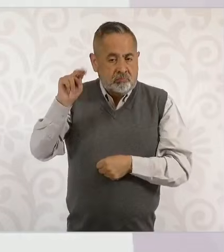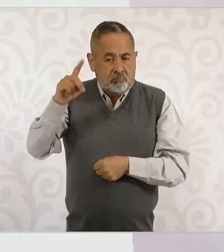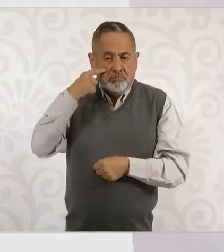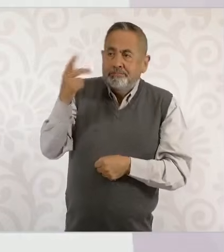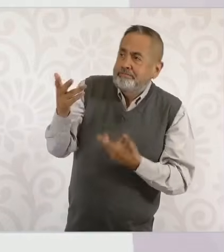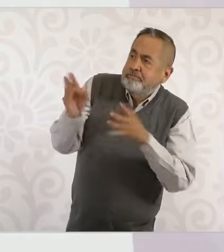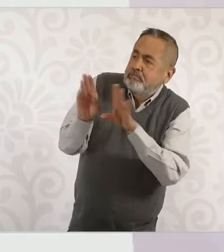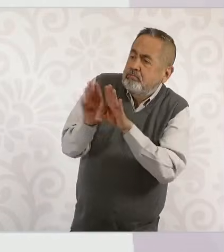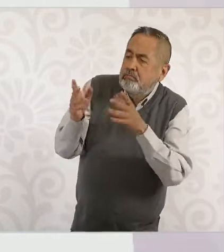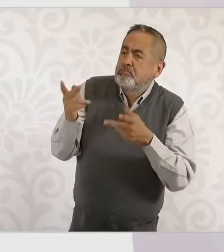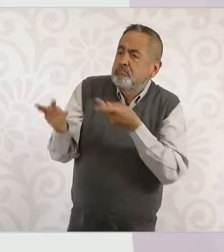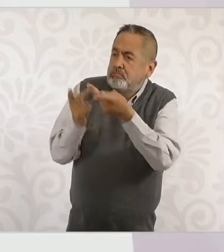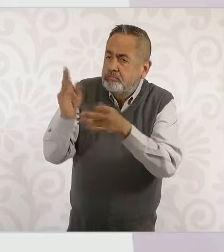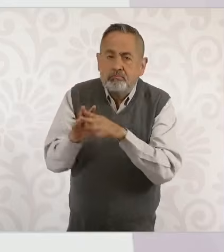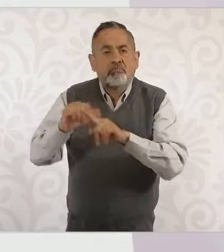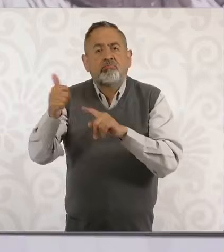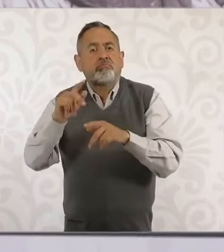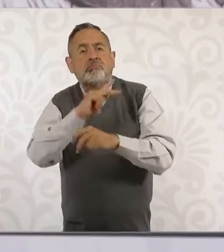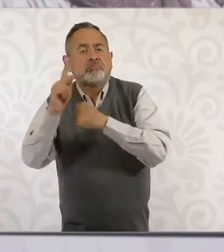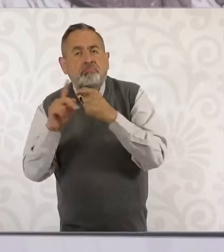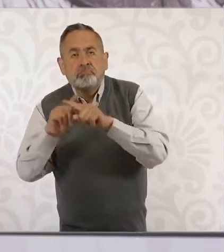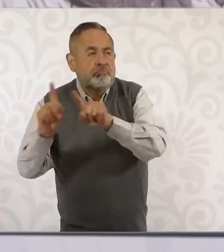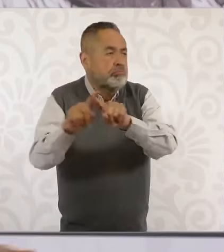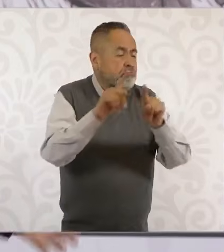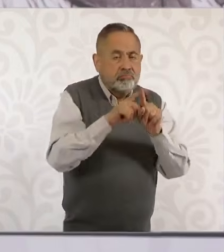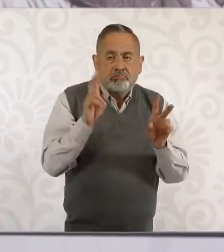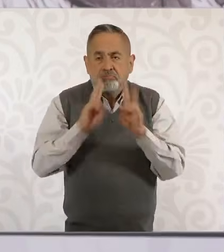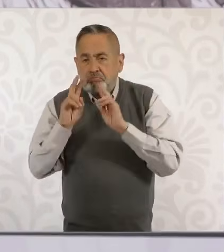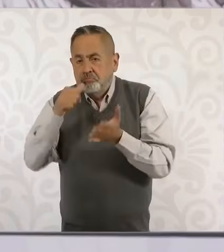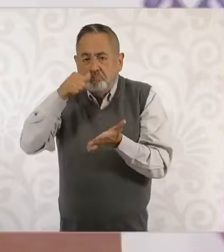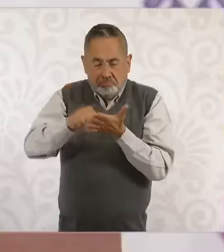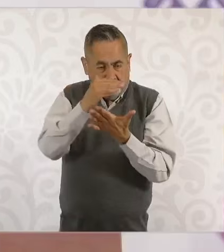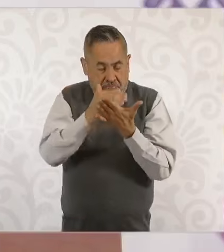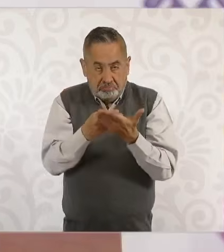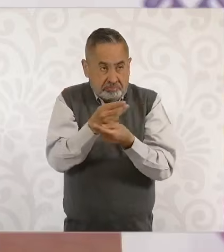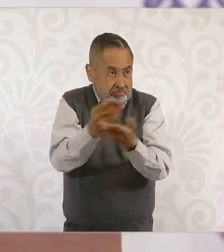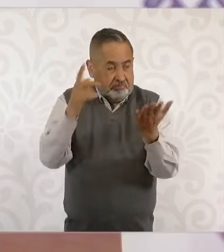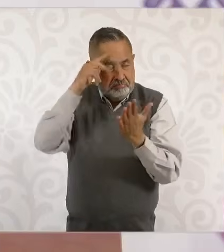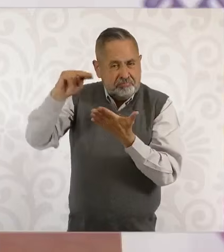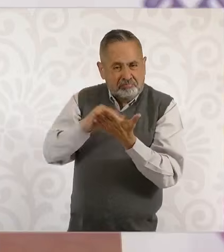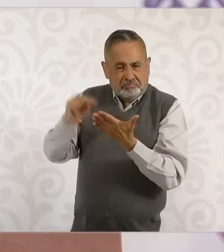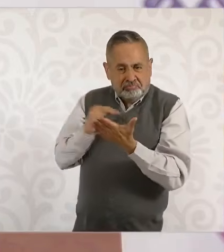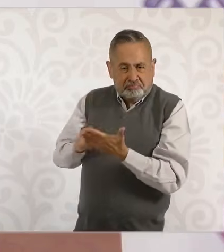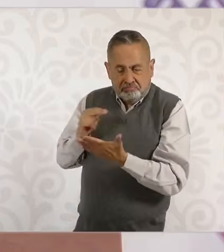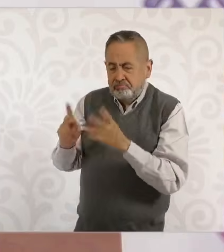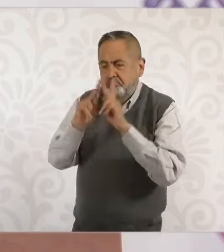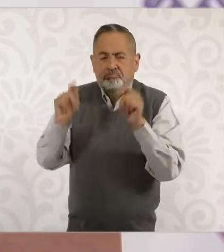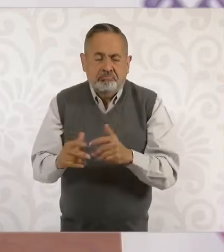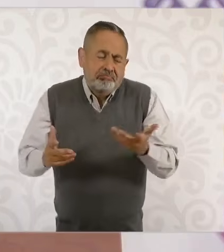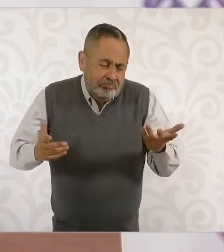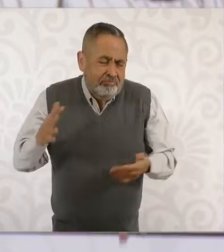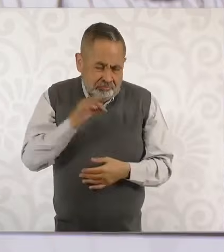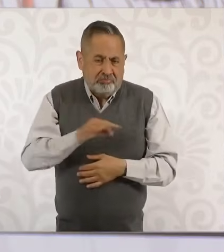con los países, pues evidentemente un comunicado y un llamado a la paz. Sí podemos